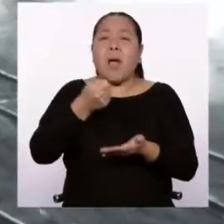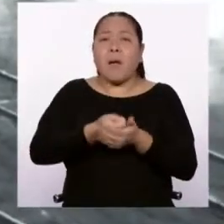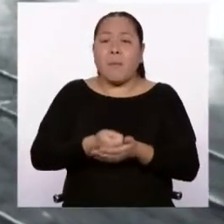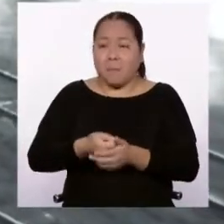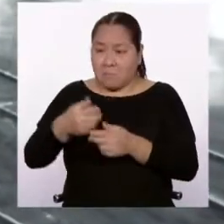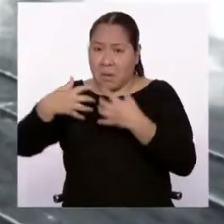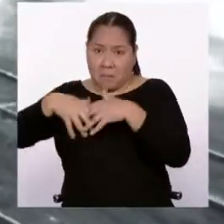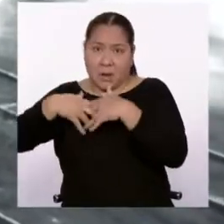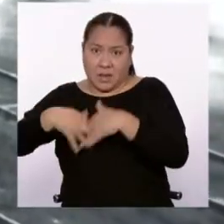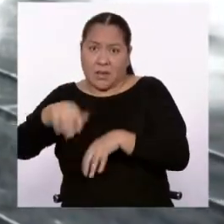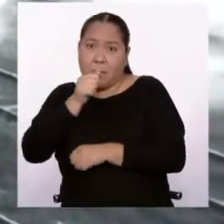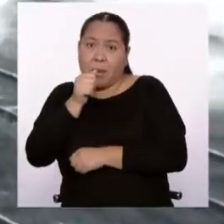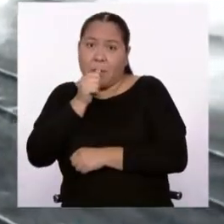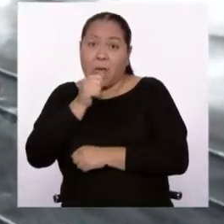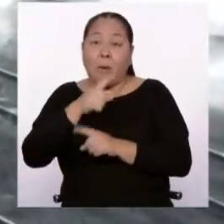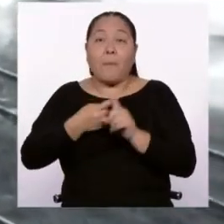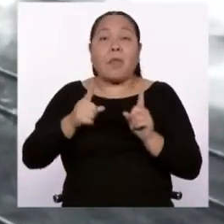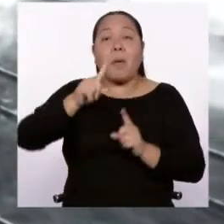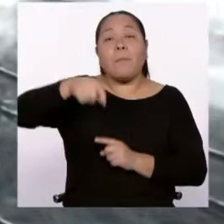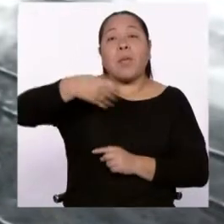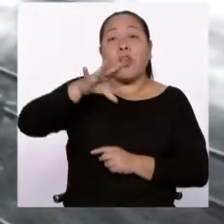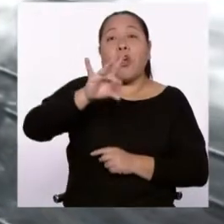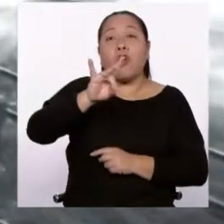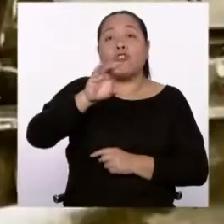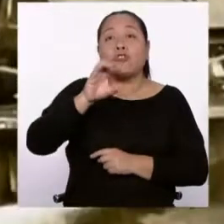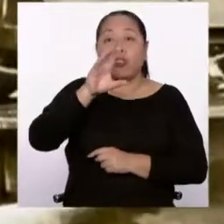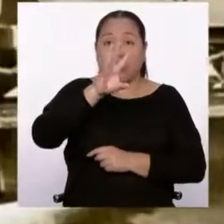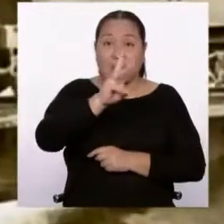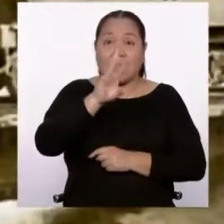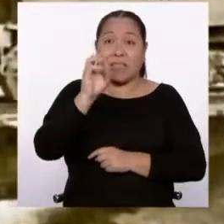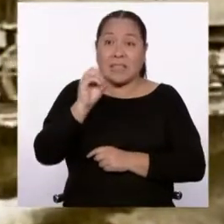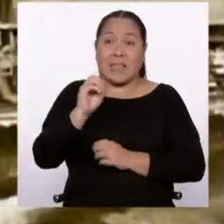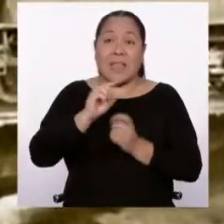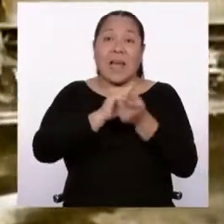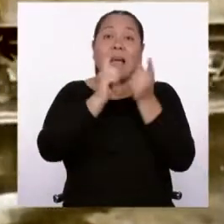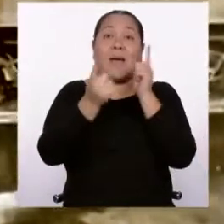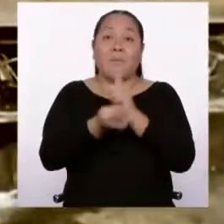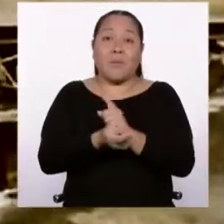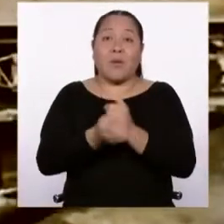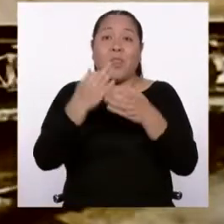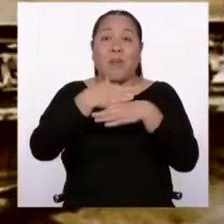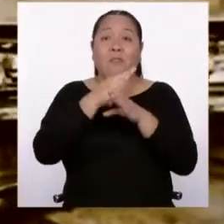de 1860 se produjo un cambio en el sistema.